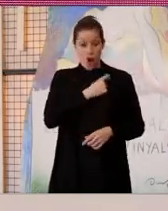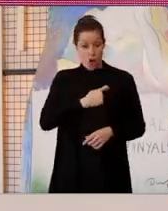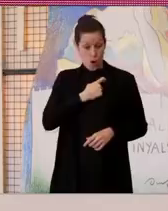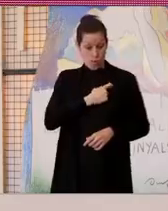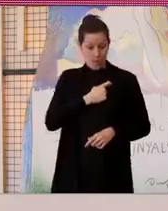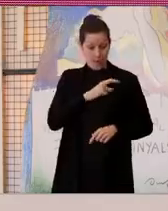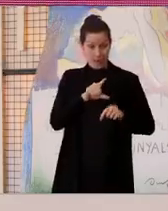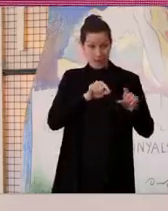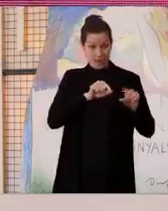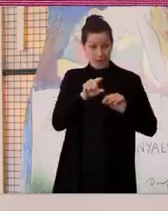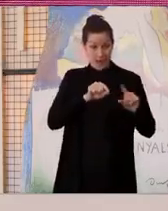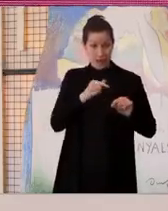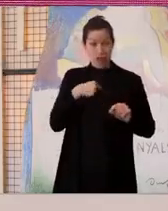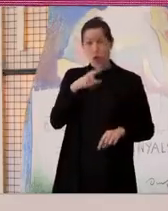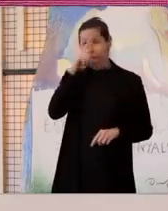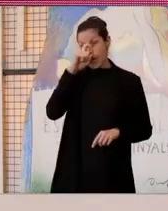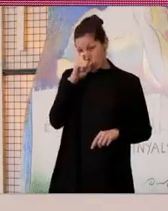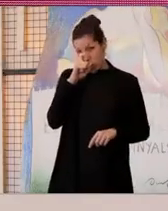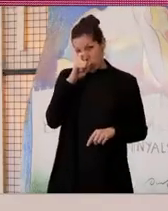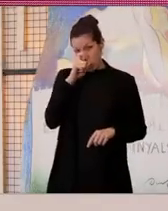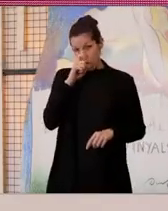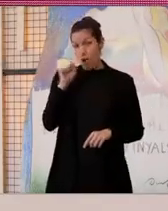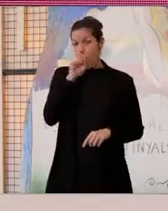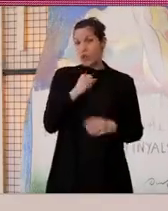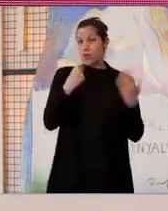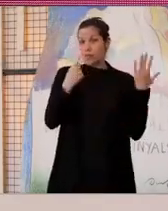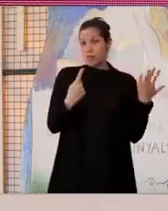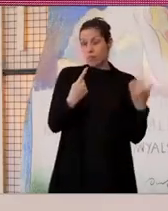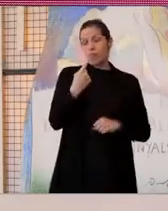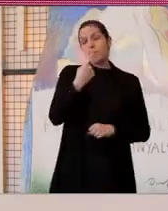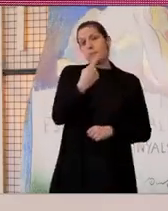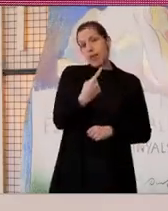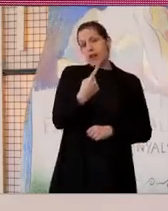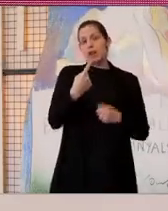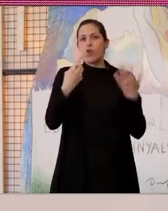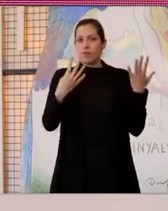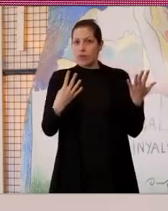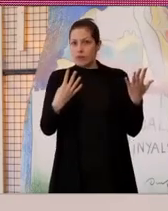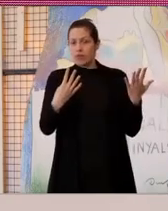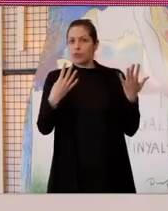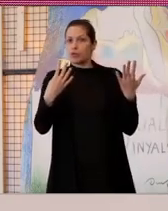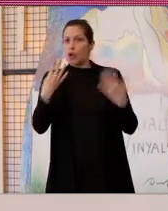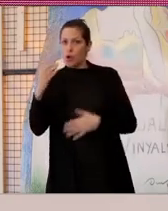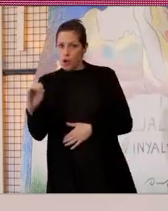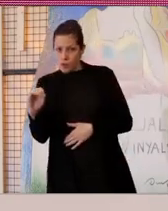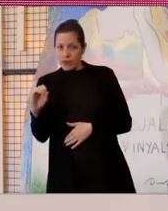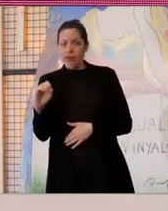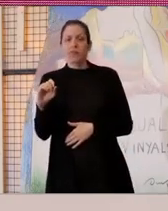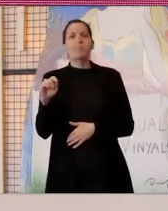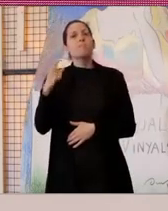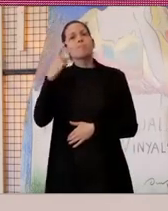selección yo recuerdo en los años 90 el Banco Mundial creó la oficina de wimen in the belowman